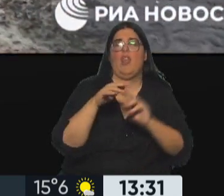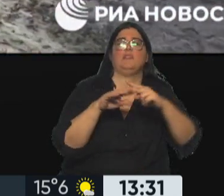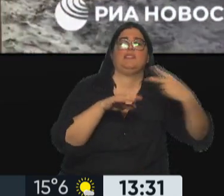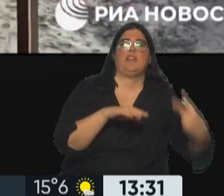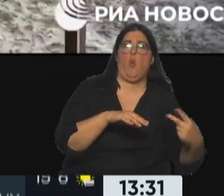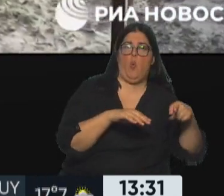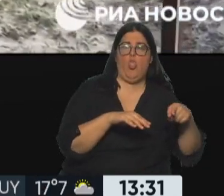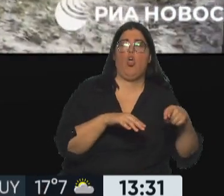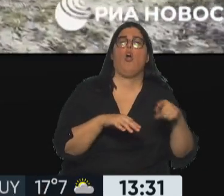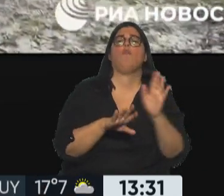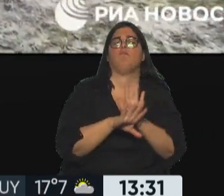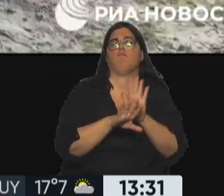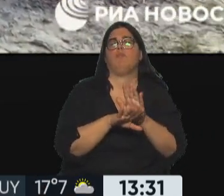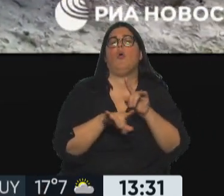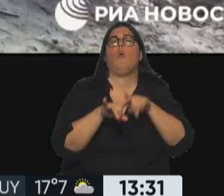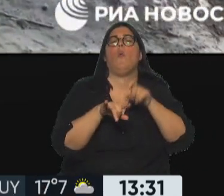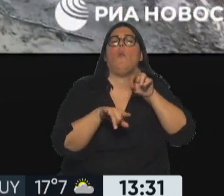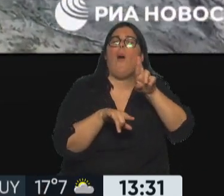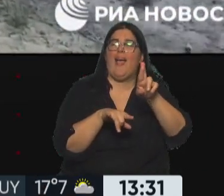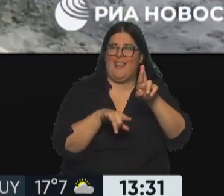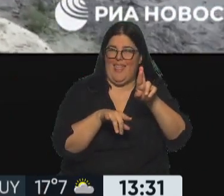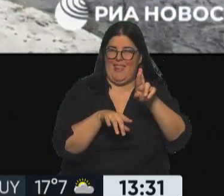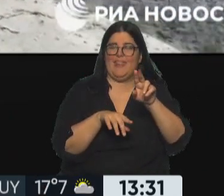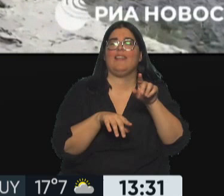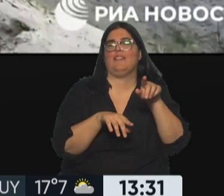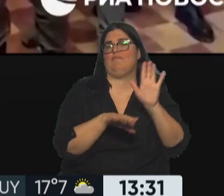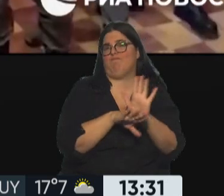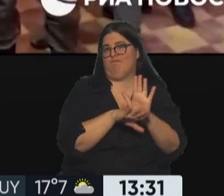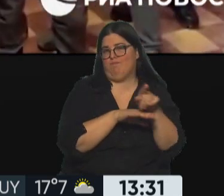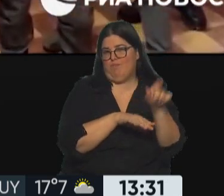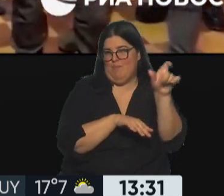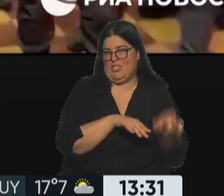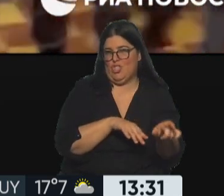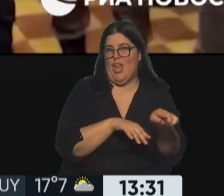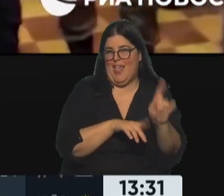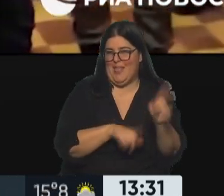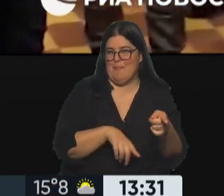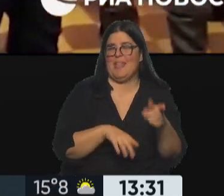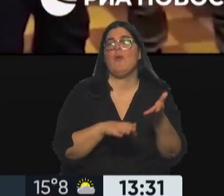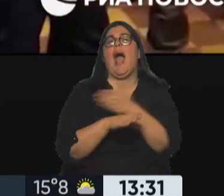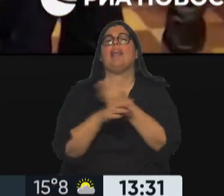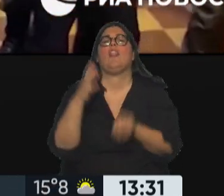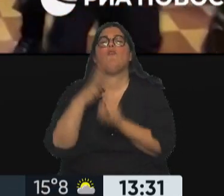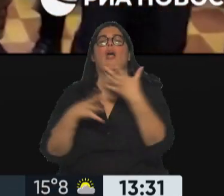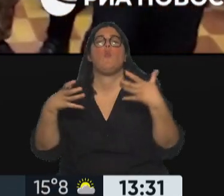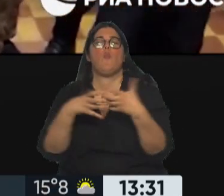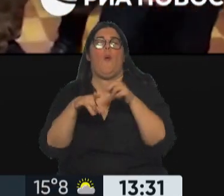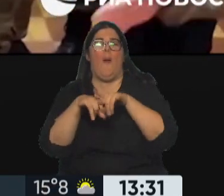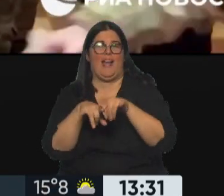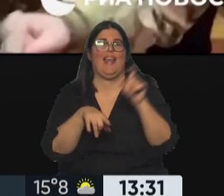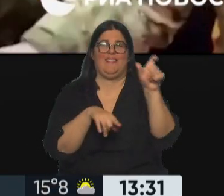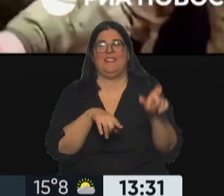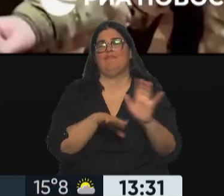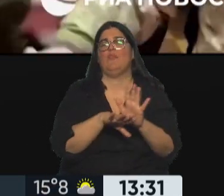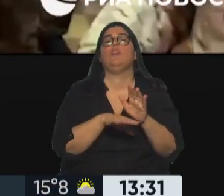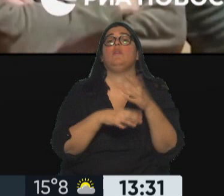apodado casualmente Wagner antes de la fundación del propio grupo Wagner. Queda por ver esta verificación, por eso aparecen todas